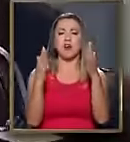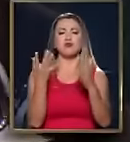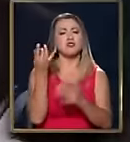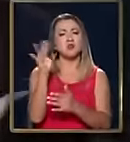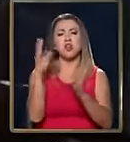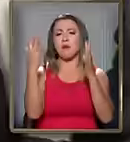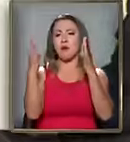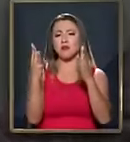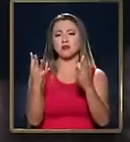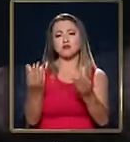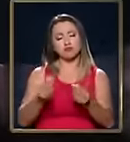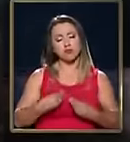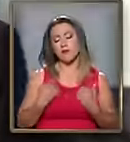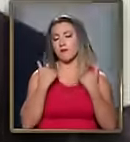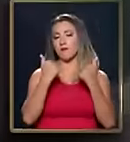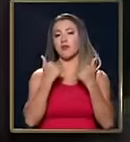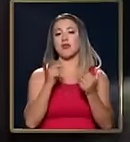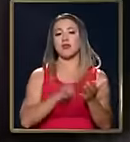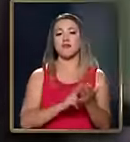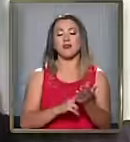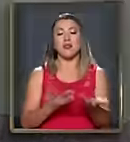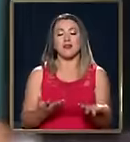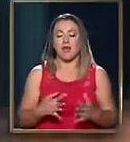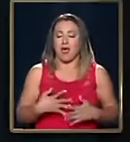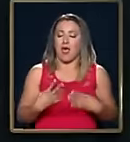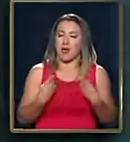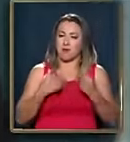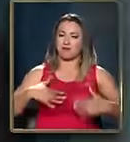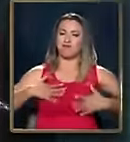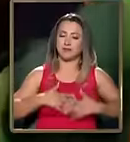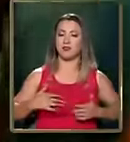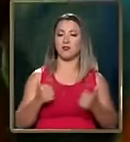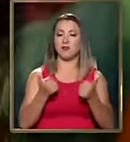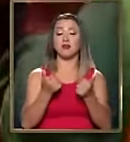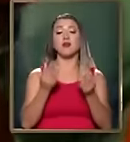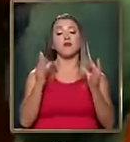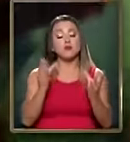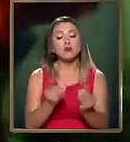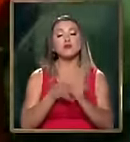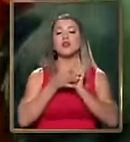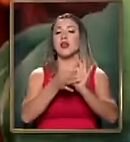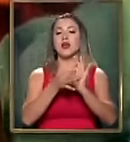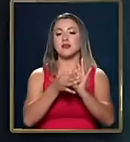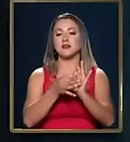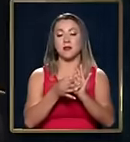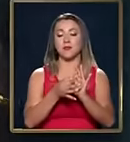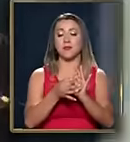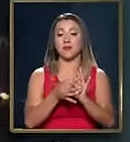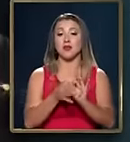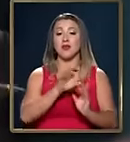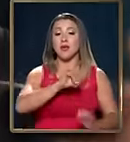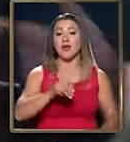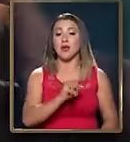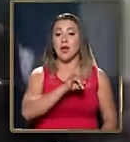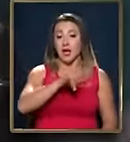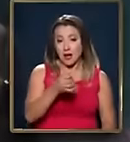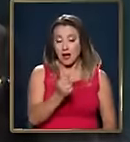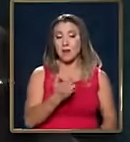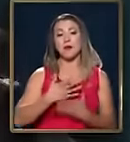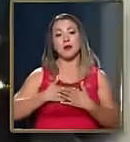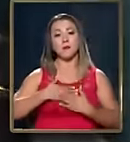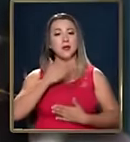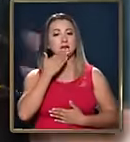tiene. Lo que alimenta el alma. Agradecido, de verdad. Muchas gracias. Jaja, querido, para mí es un privilegio,